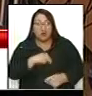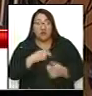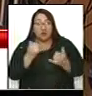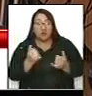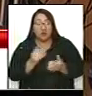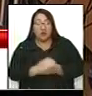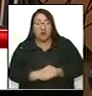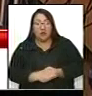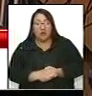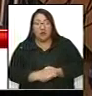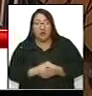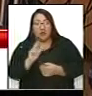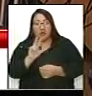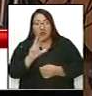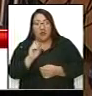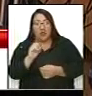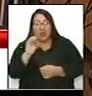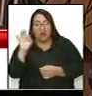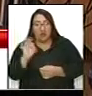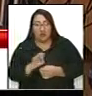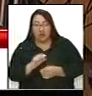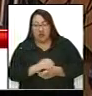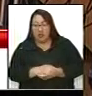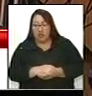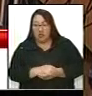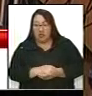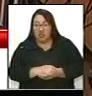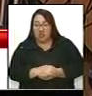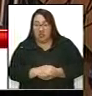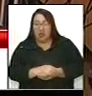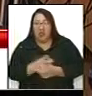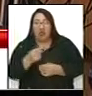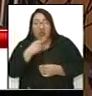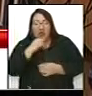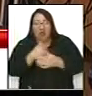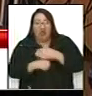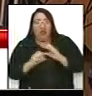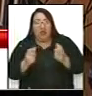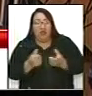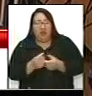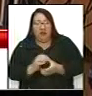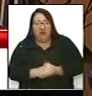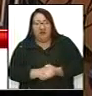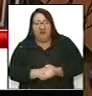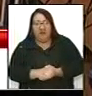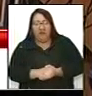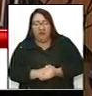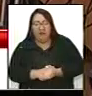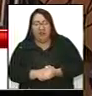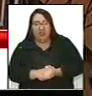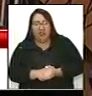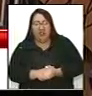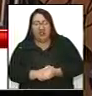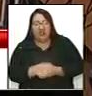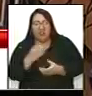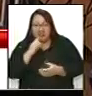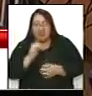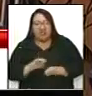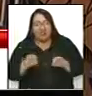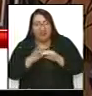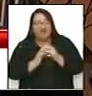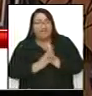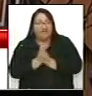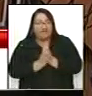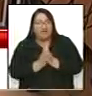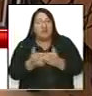el 30% de mujeres en el Parlamento. Es interesante que, a pesar